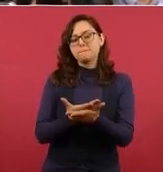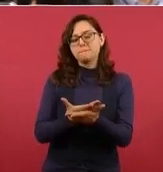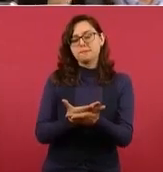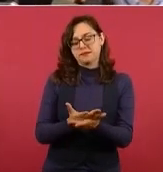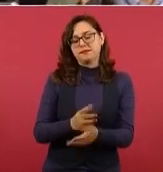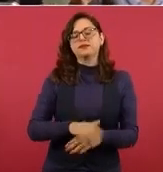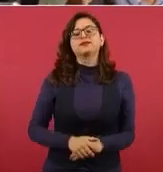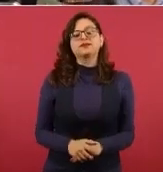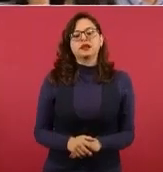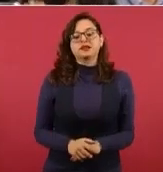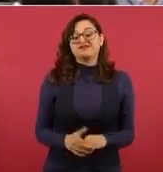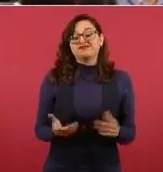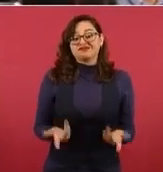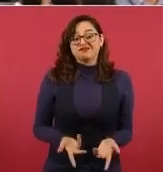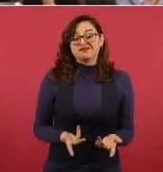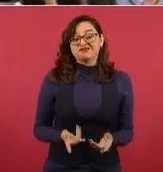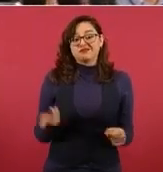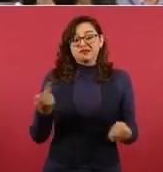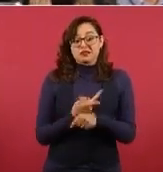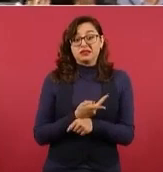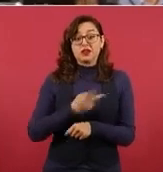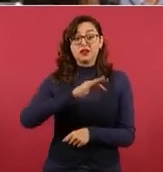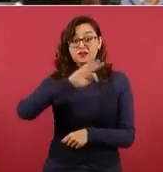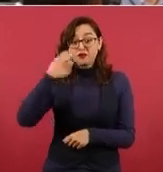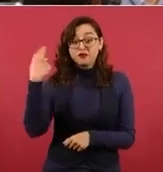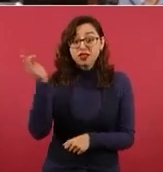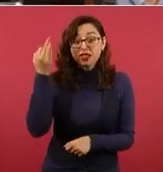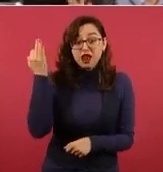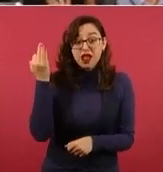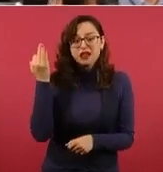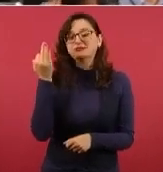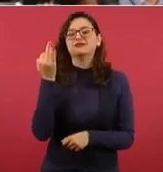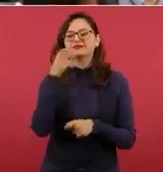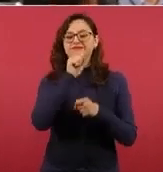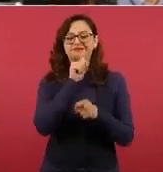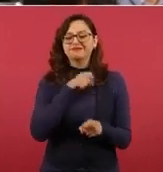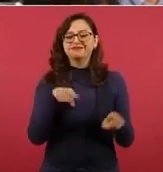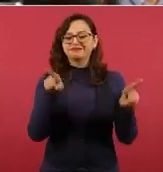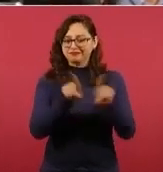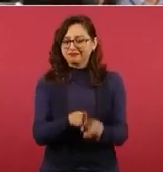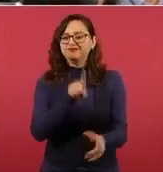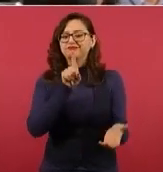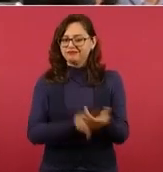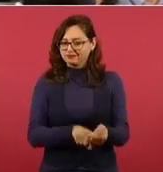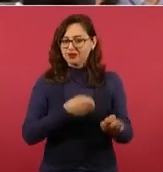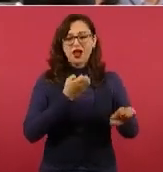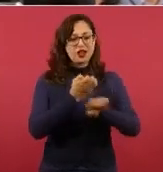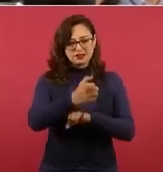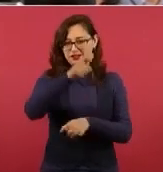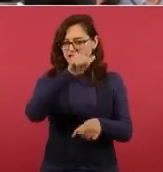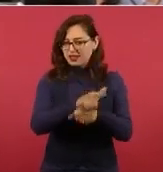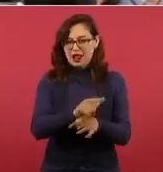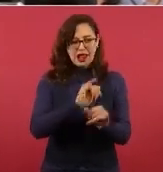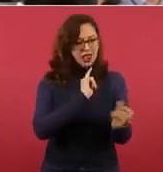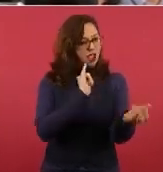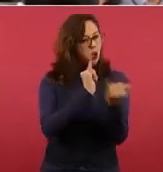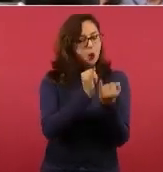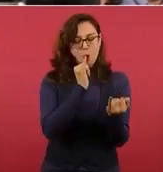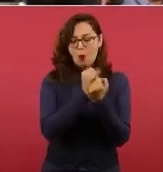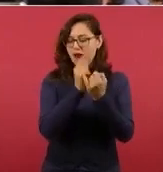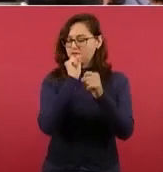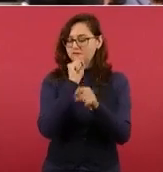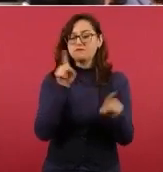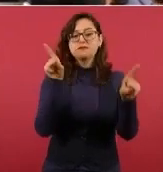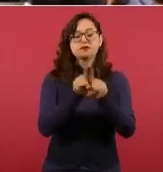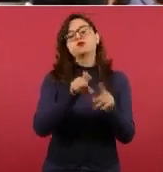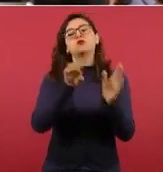señor presidente, ocurrió no solamente a nivel federal, hay casos a nivel estatal, hay un caso de la